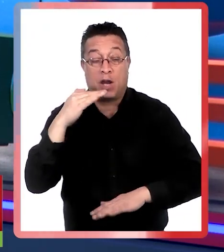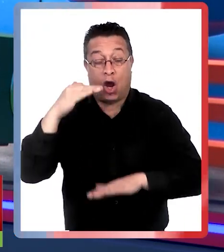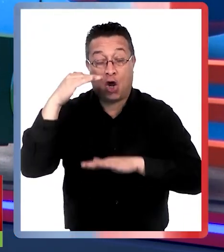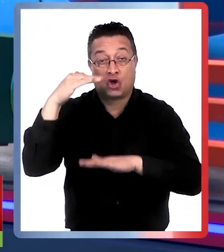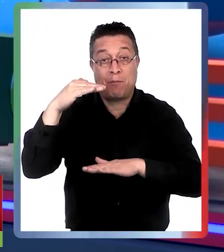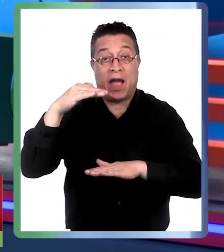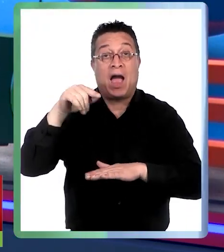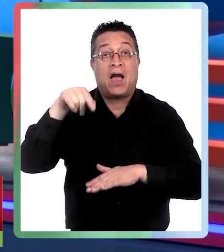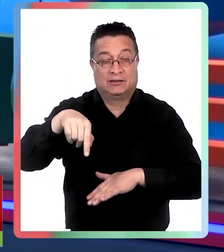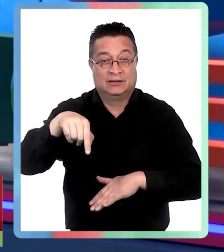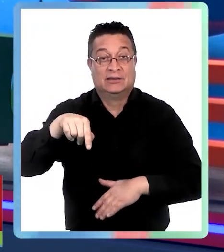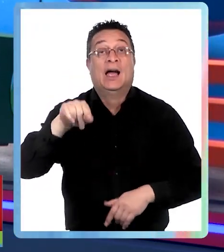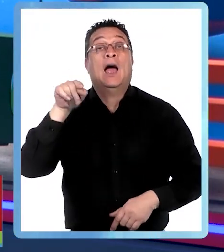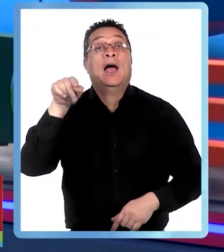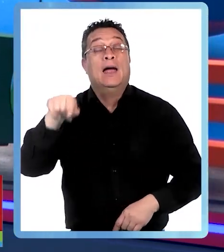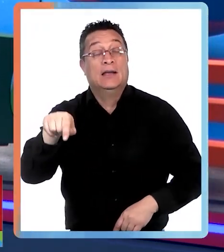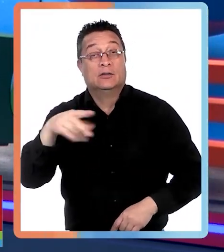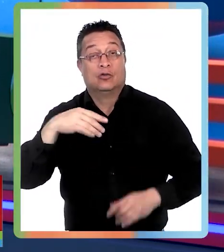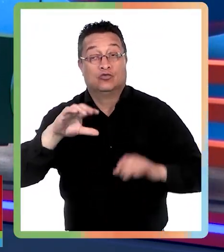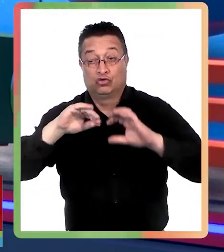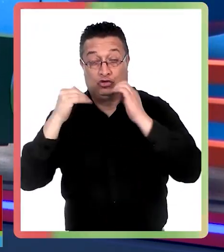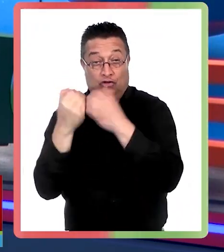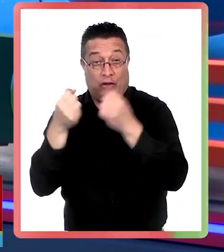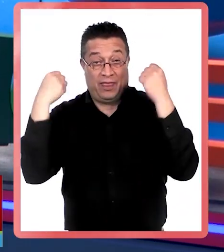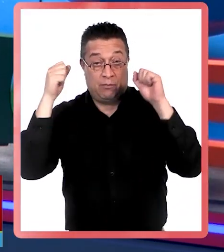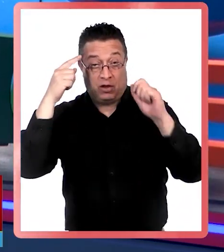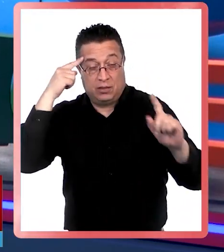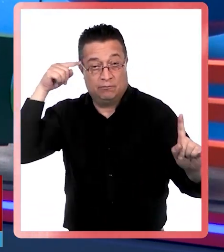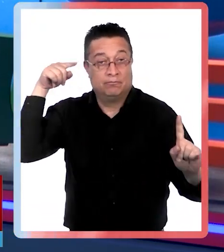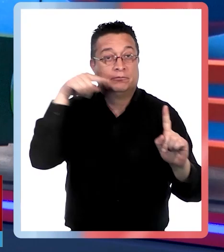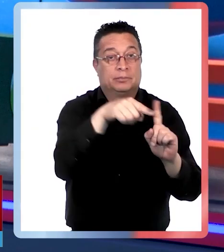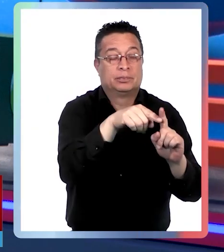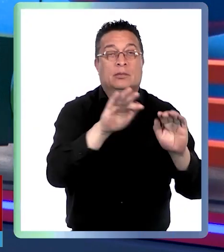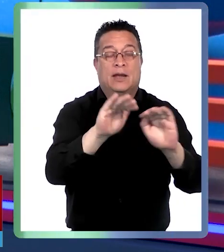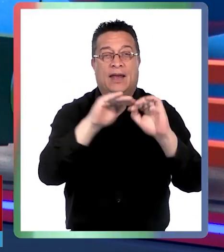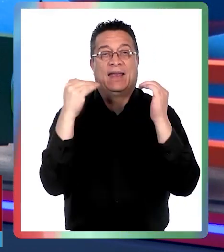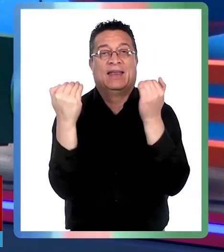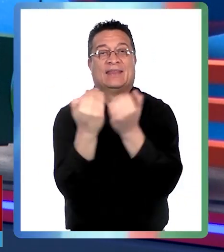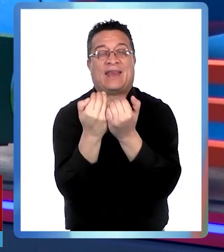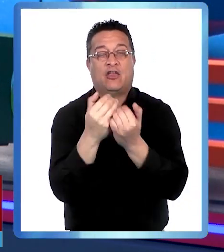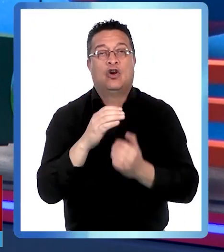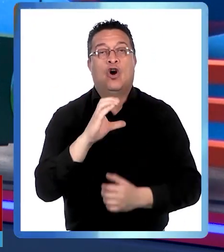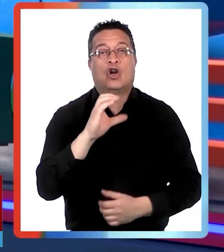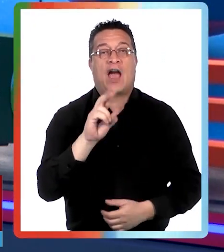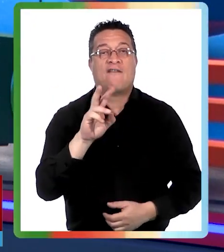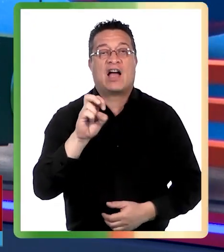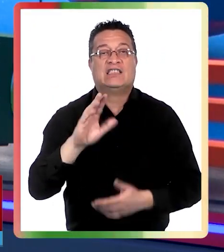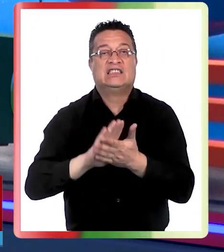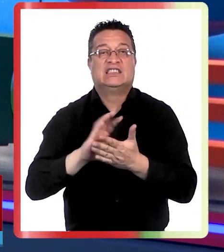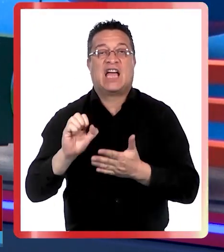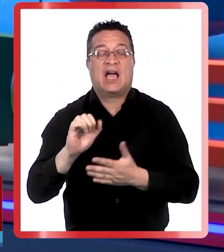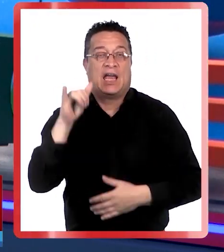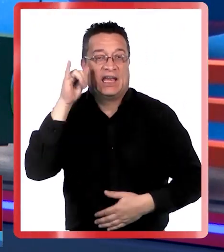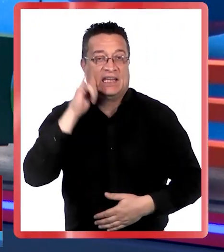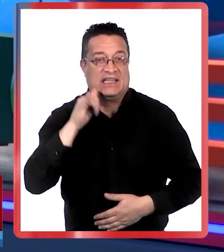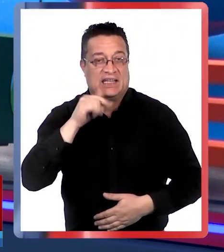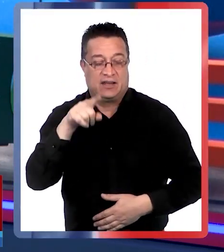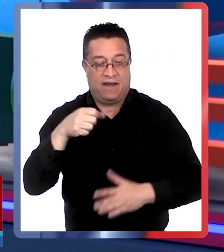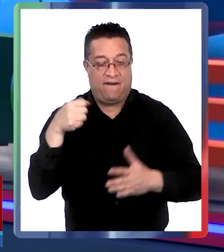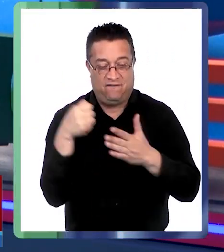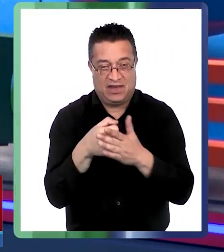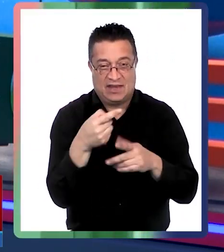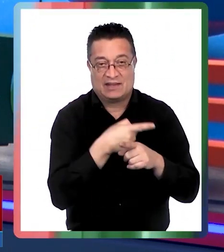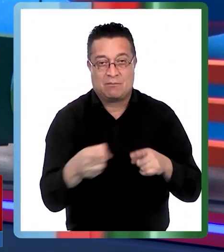continental el Mundo Deportivo nuevamente focalizará su atención en el estadio arena cavancha de iquique este fin de